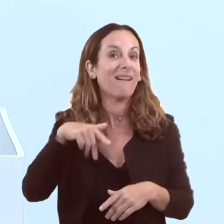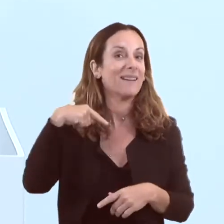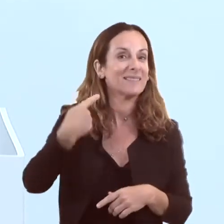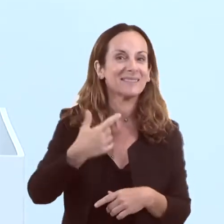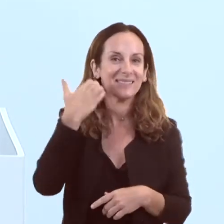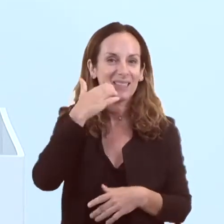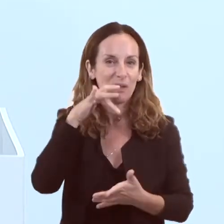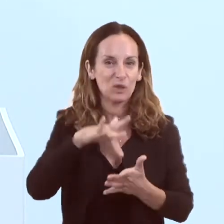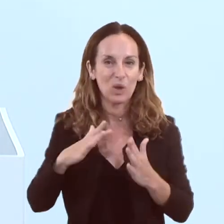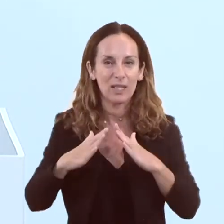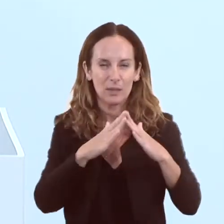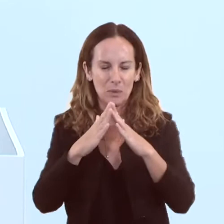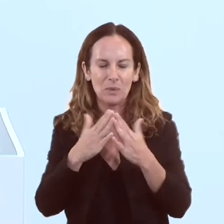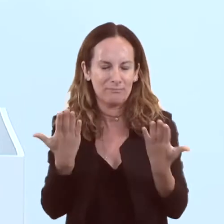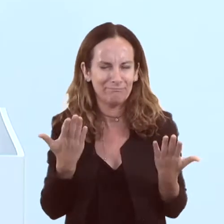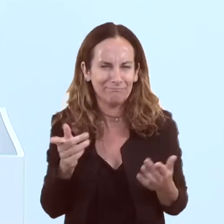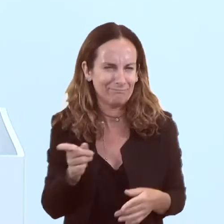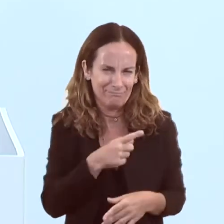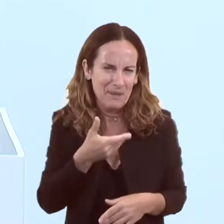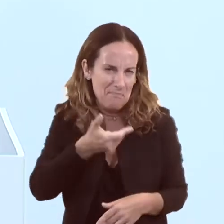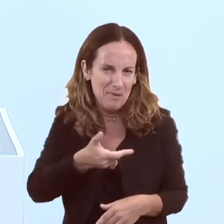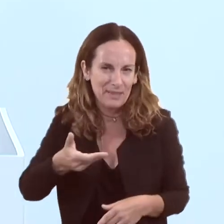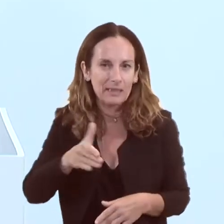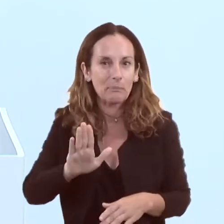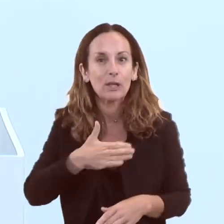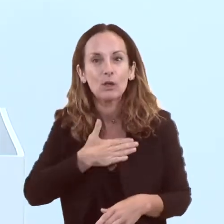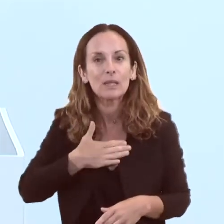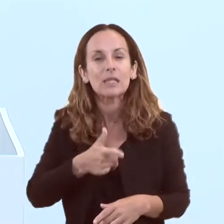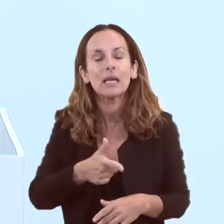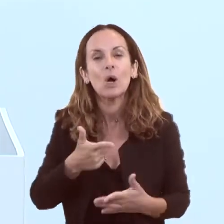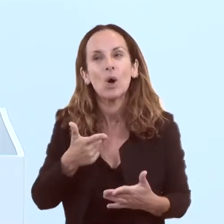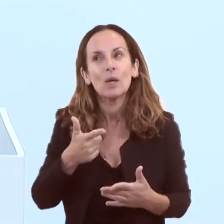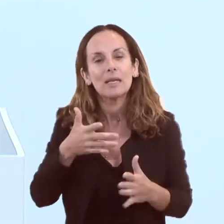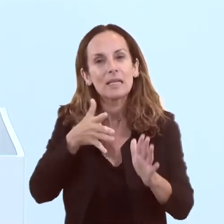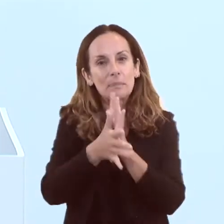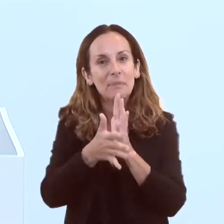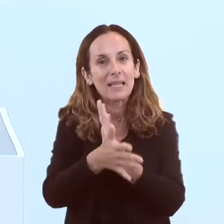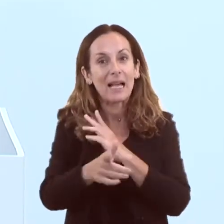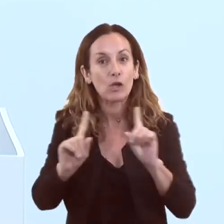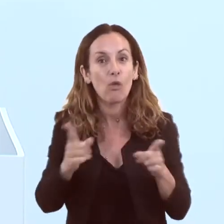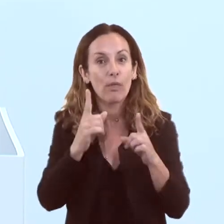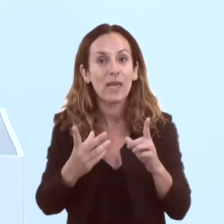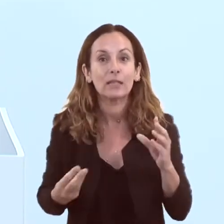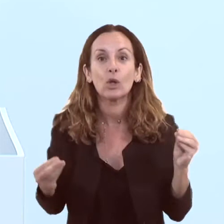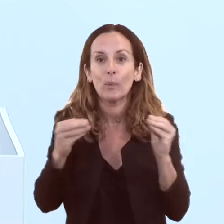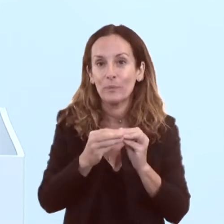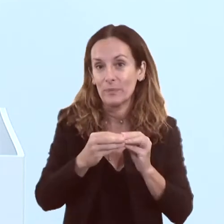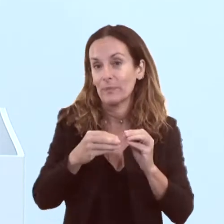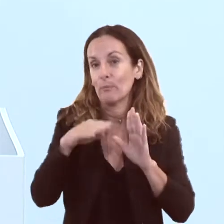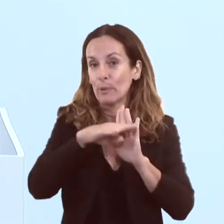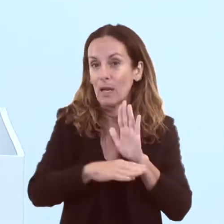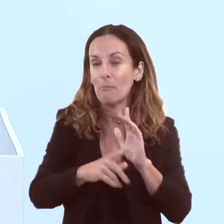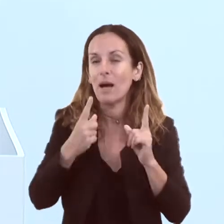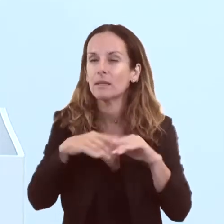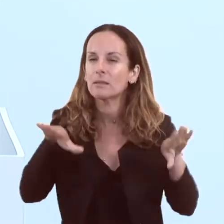remarcar es que bueno este este concierto como sabéis es concierto también sos de nit algunos ya conocéis el tipo de concierto